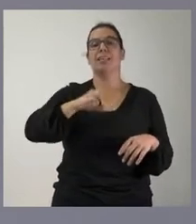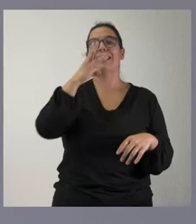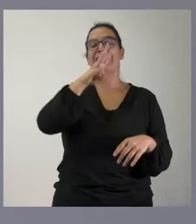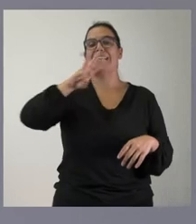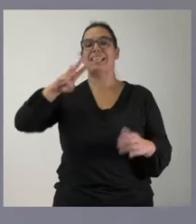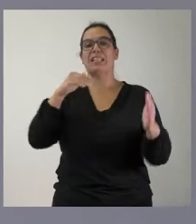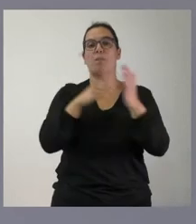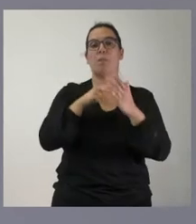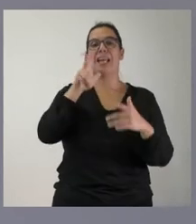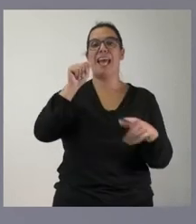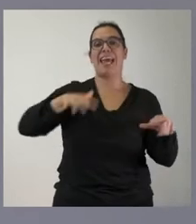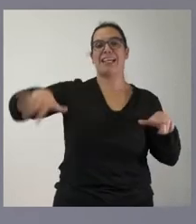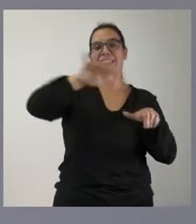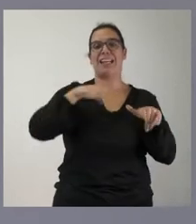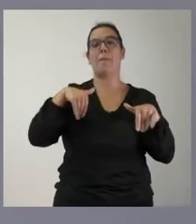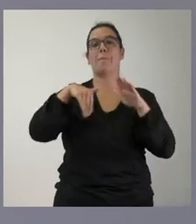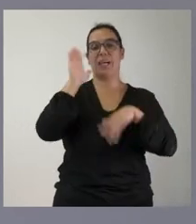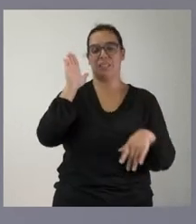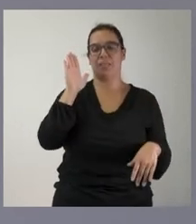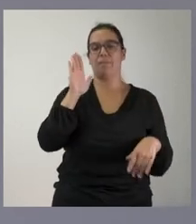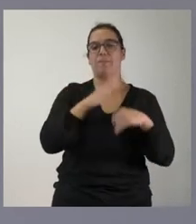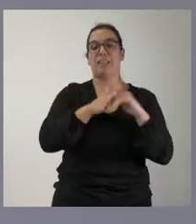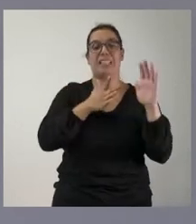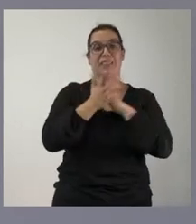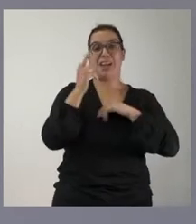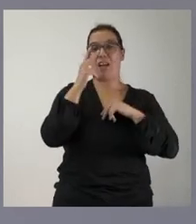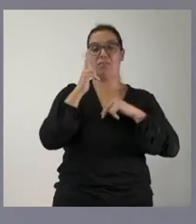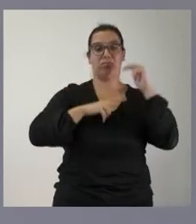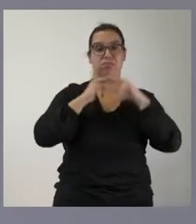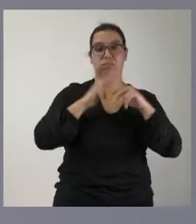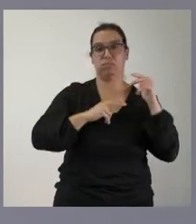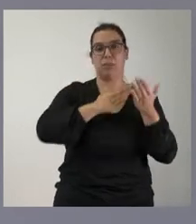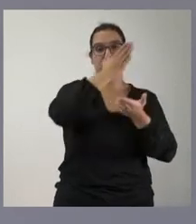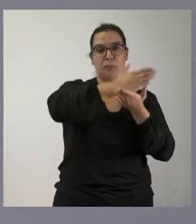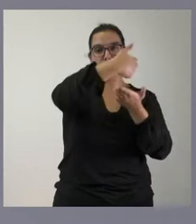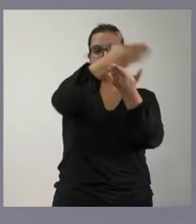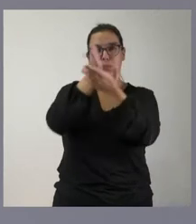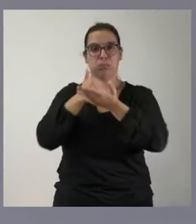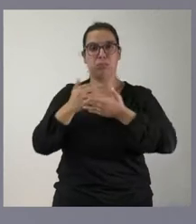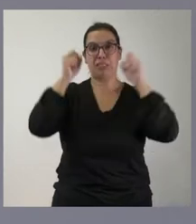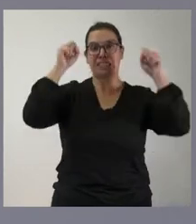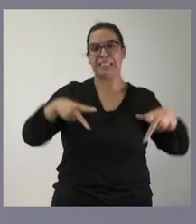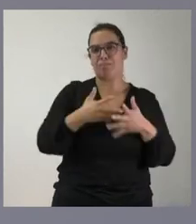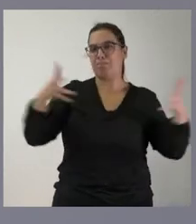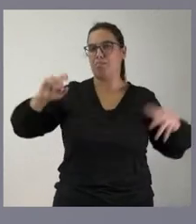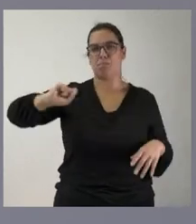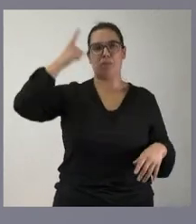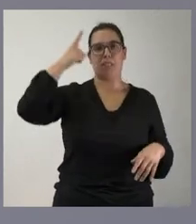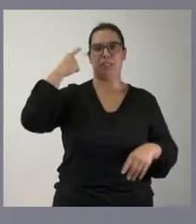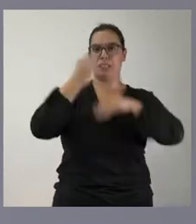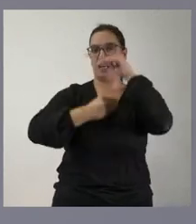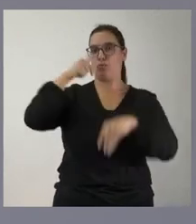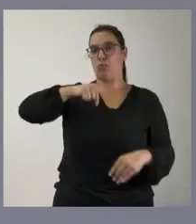33.000 hectáreas es la mayor desarrollada es sin División y sin demarcaciones en la comunidad Autónoma